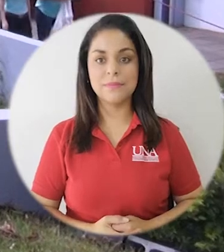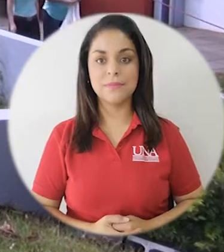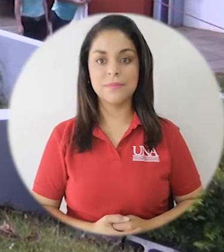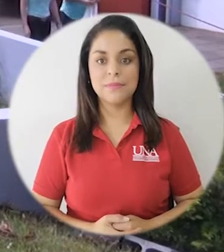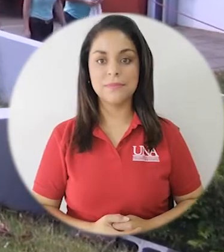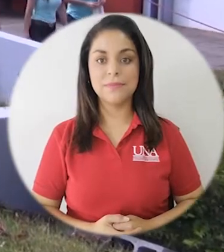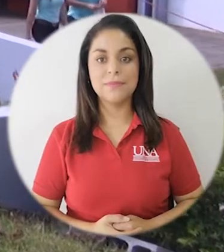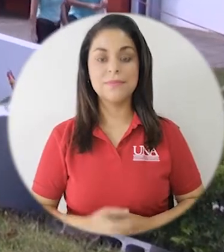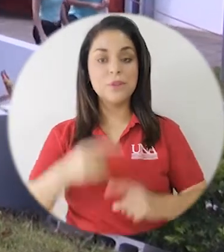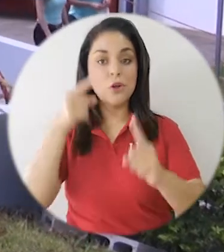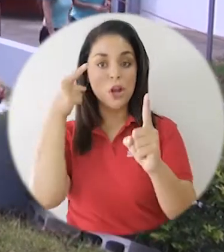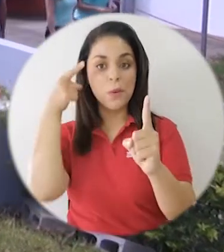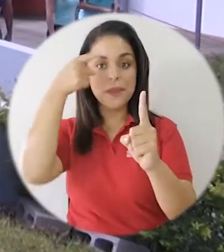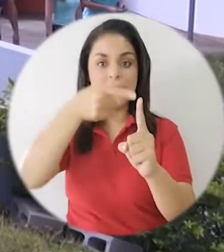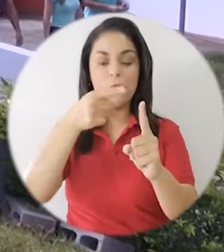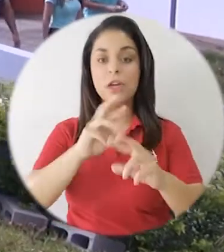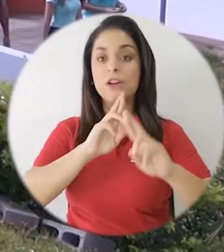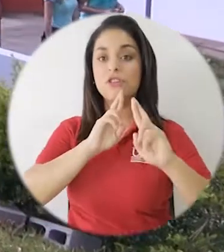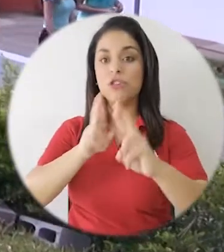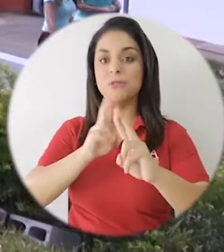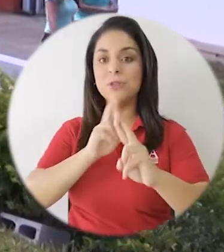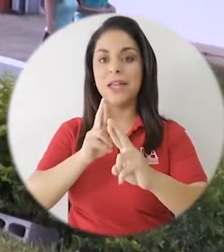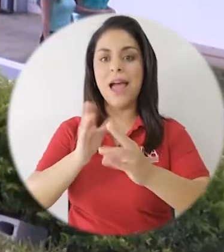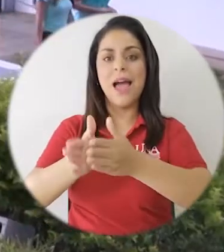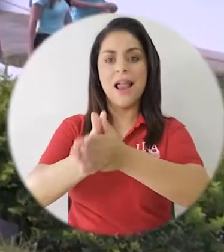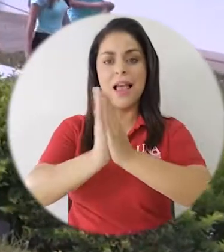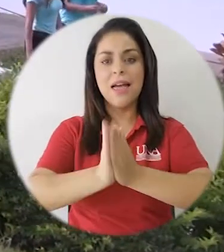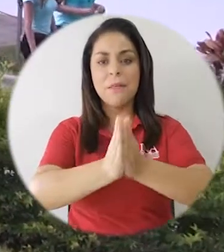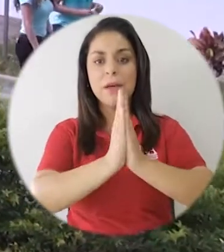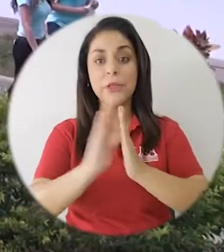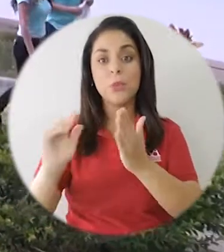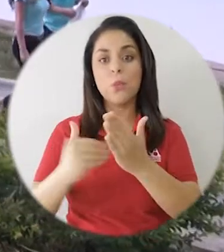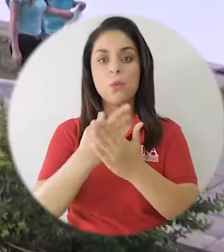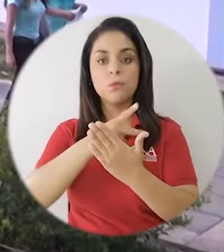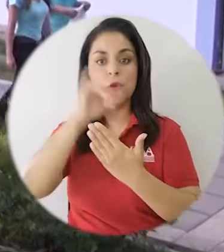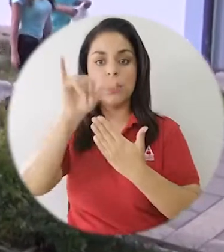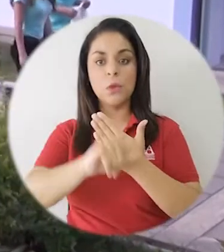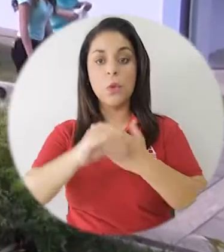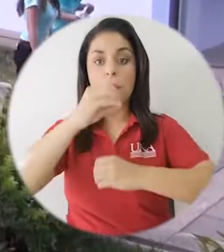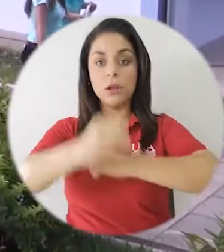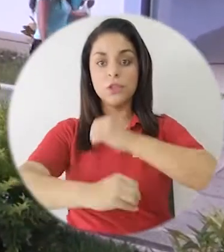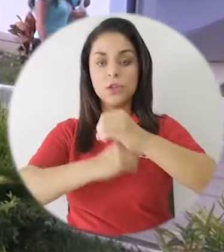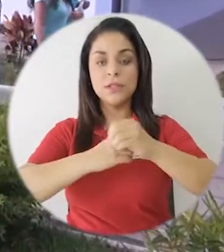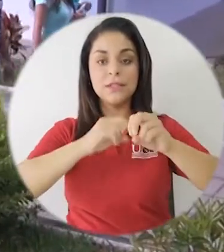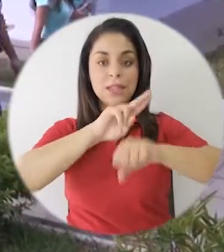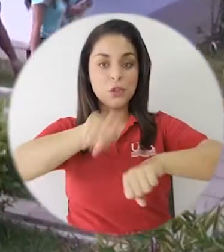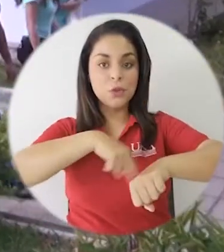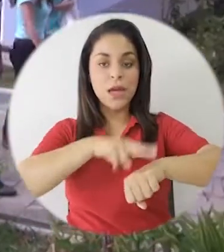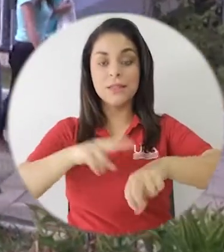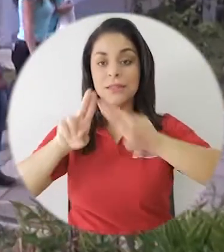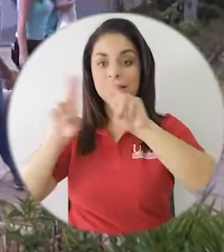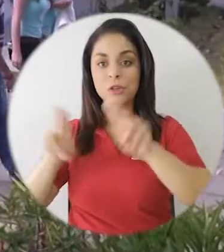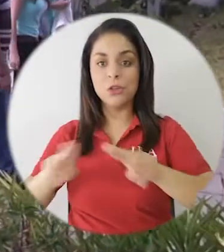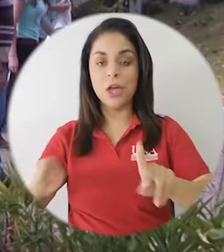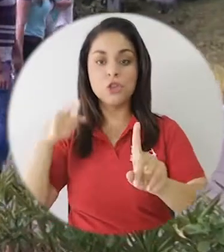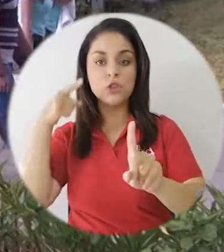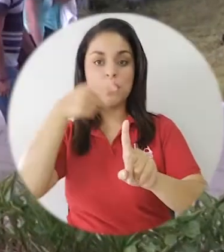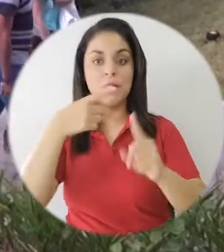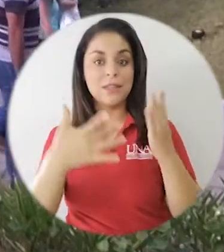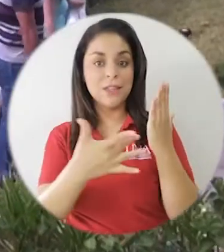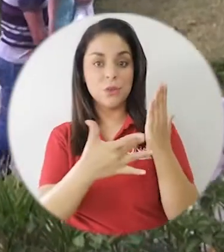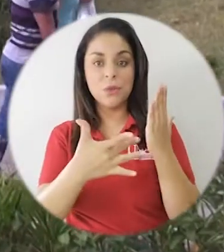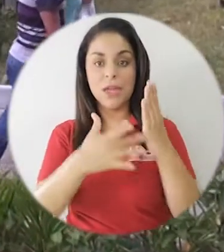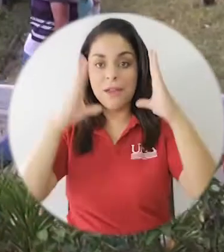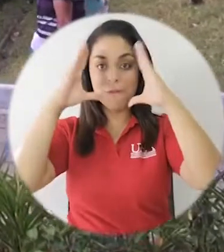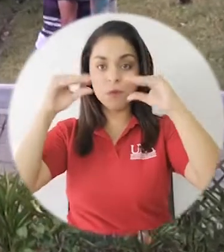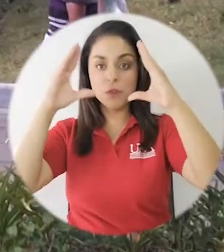Con el objetivo de responder a la demanda de nuevos proyectos en organizaciones nacionales e internacionales del área de